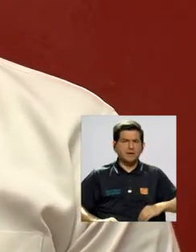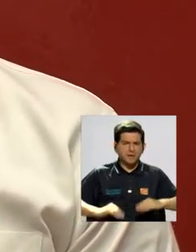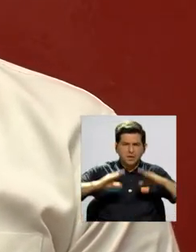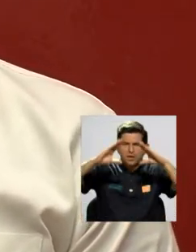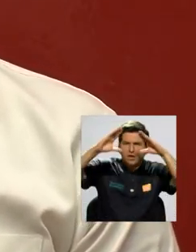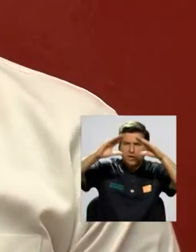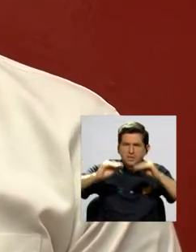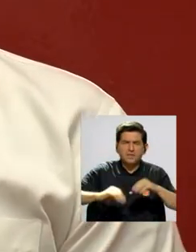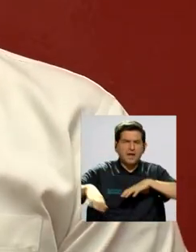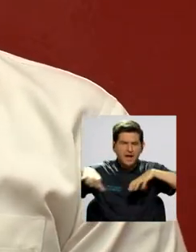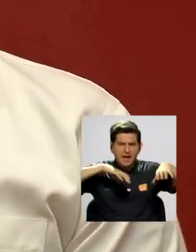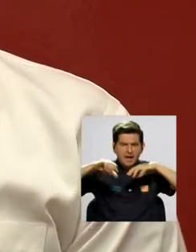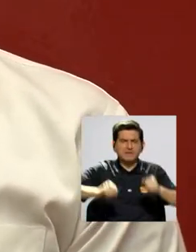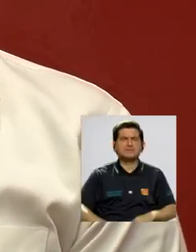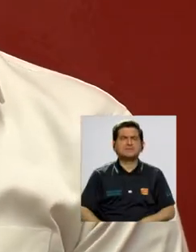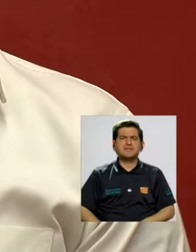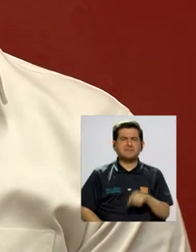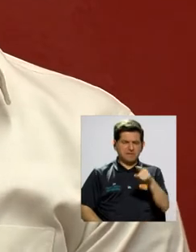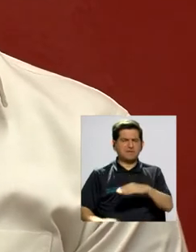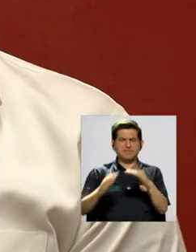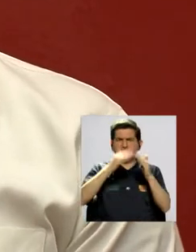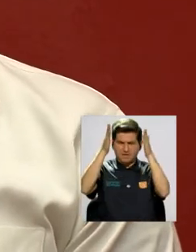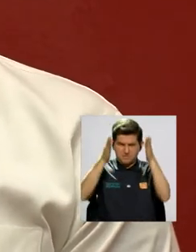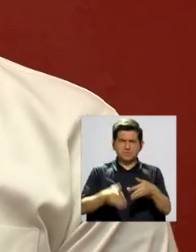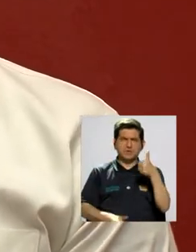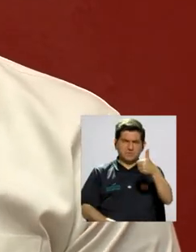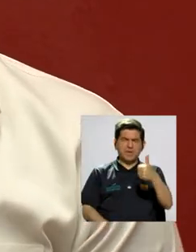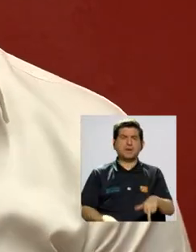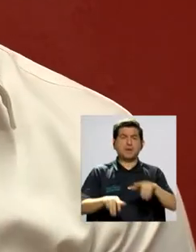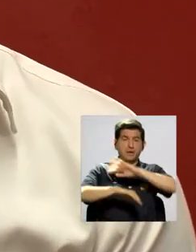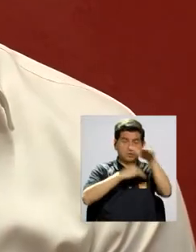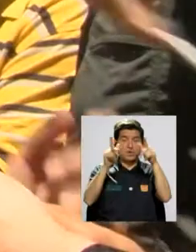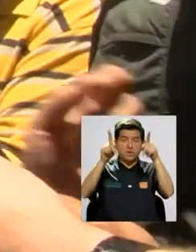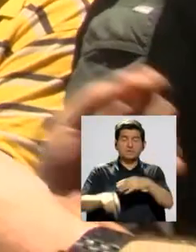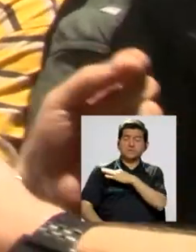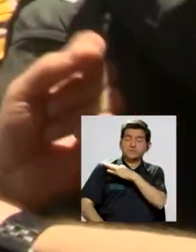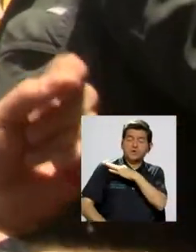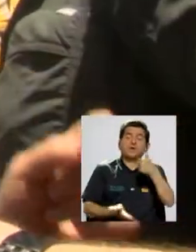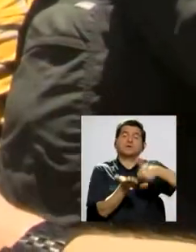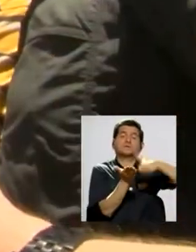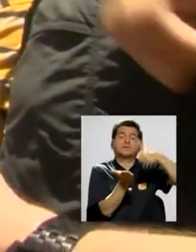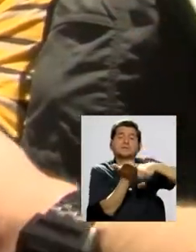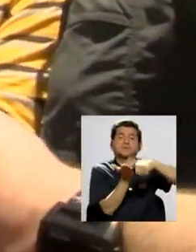verdadera fiesta cívica y estamos invitando a todas las personas a ir a votar.